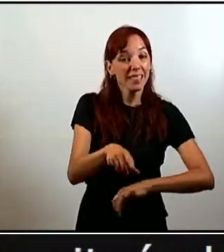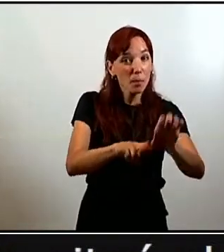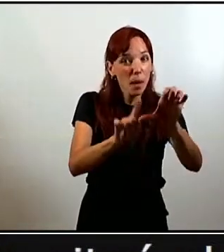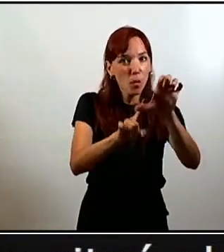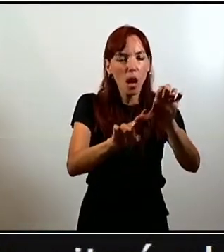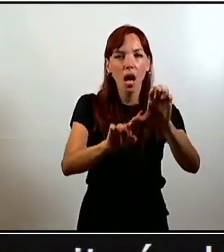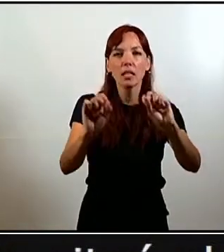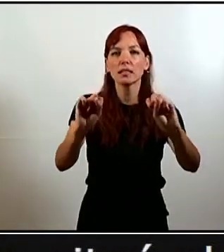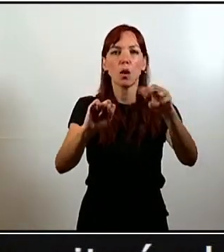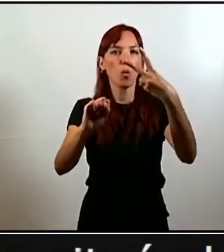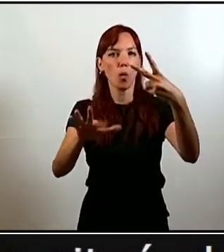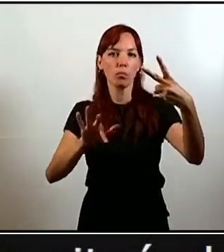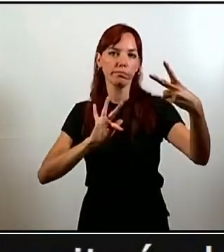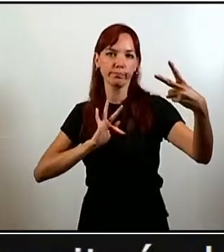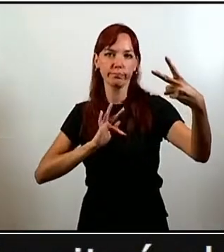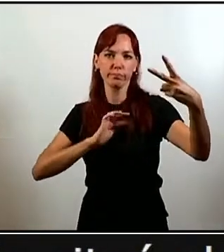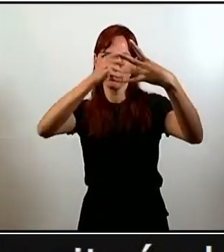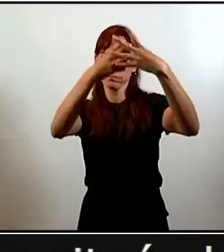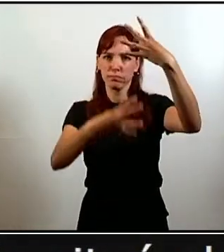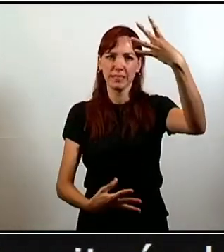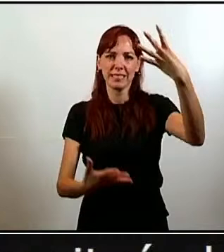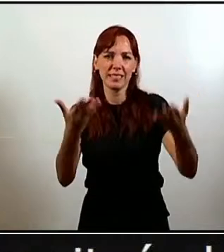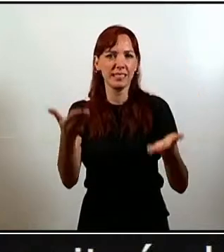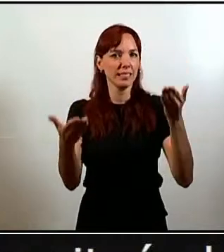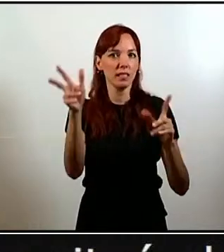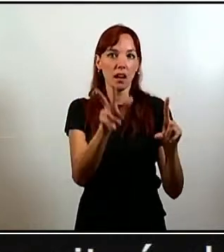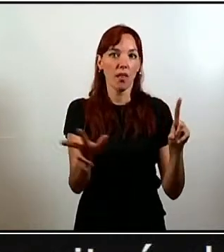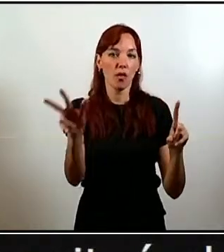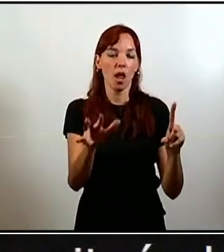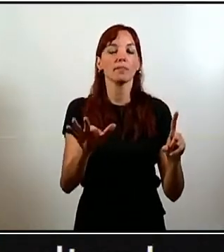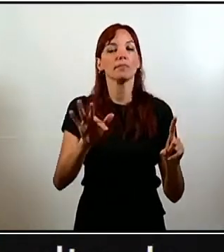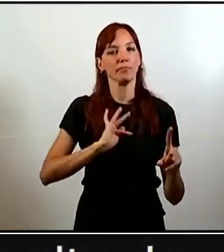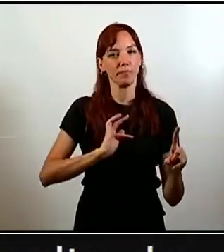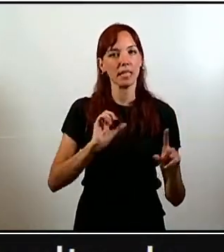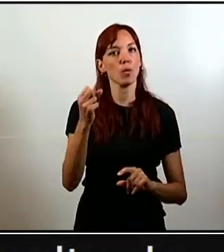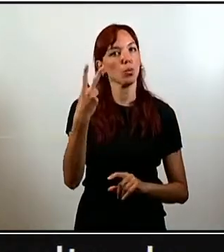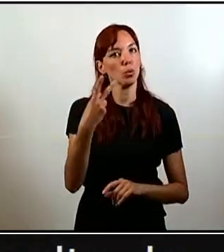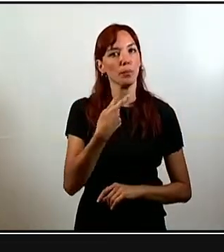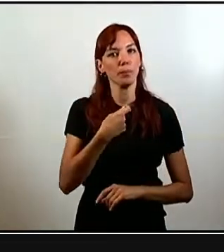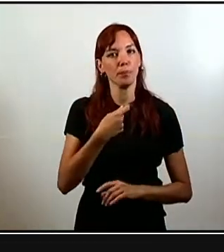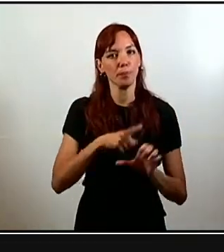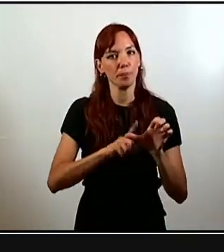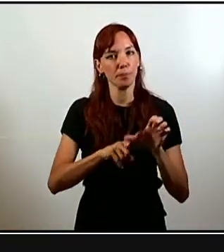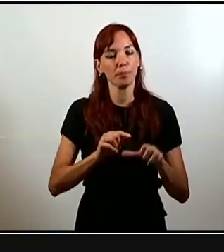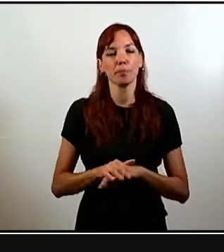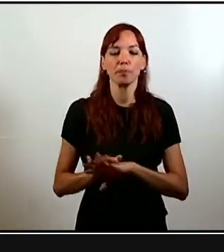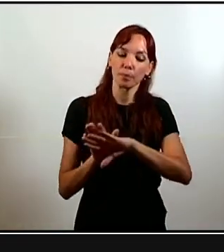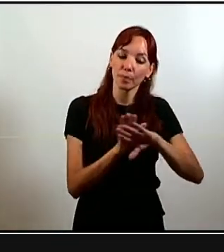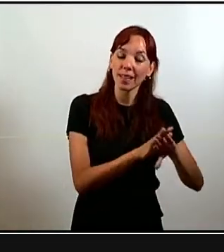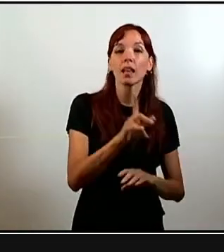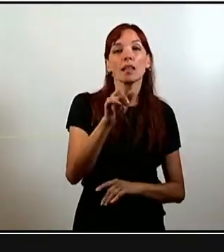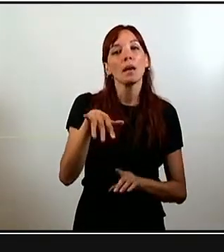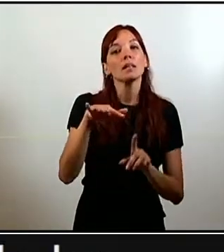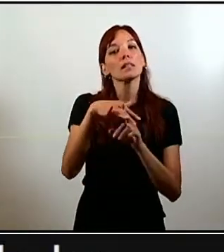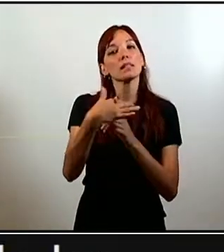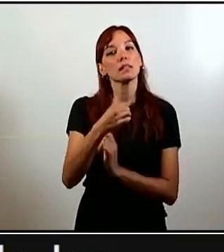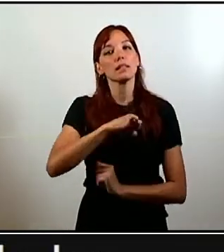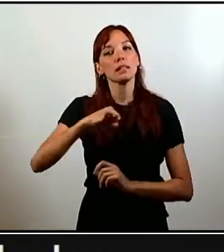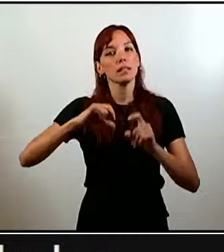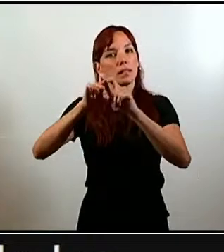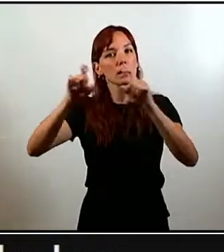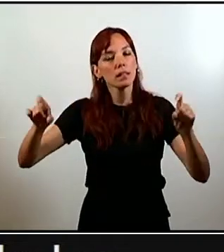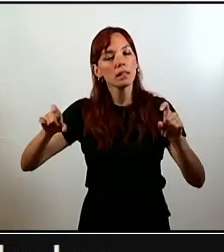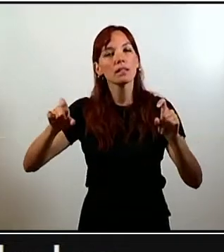el segundo más alto de todo nuestro país. Y, en tercer lugar, nos preocupa la situación de los autónomos.